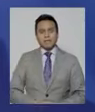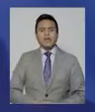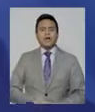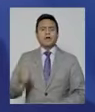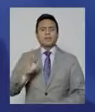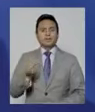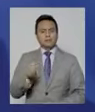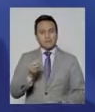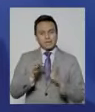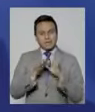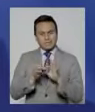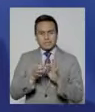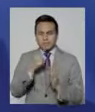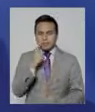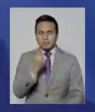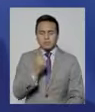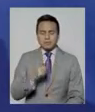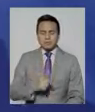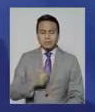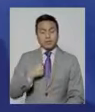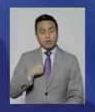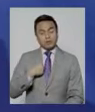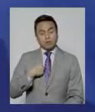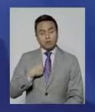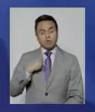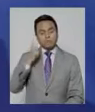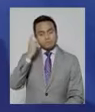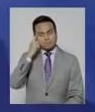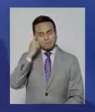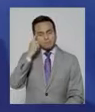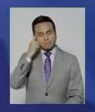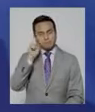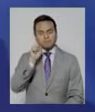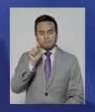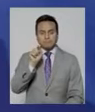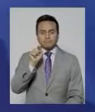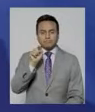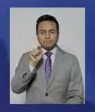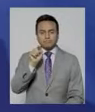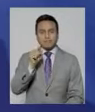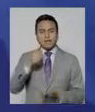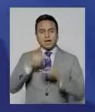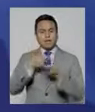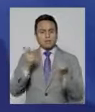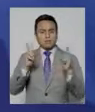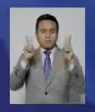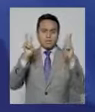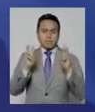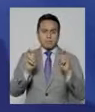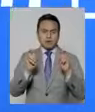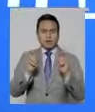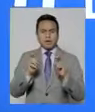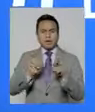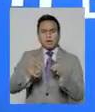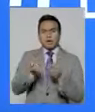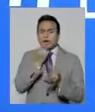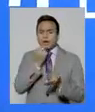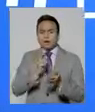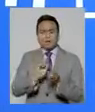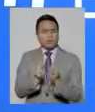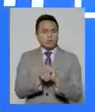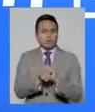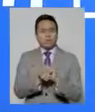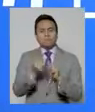Hola, muchas gracias por la pregunta. Yo tomo este anuncio no como una rectificación, sino como